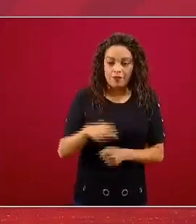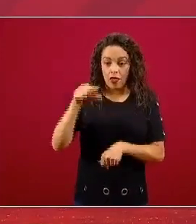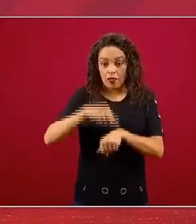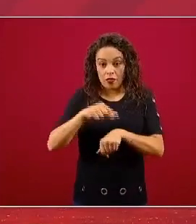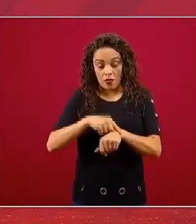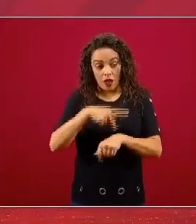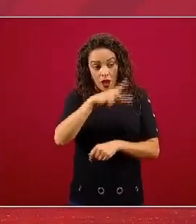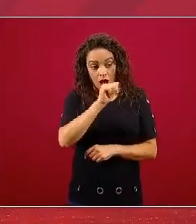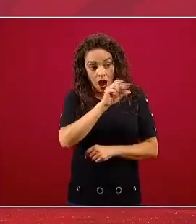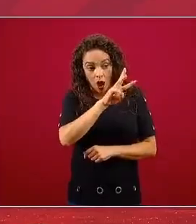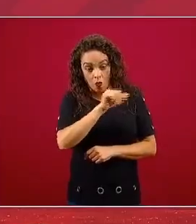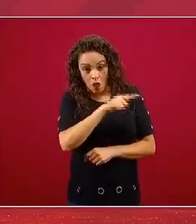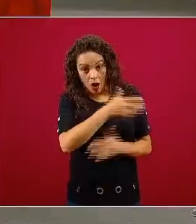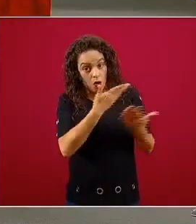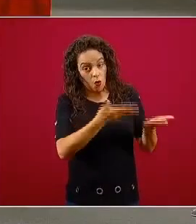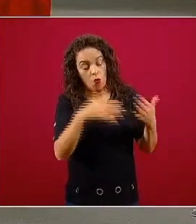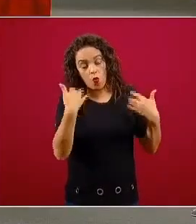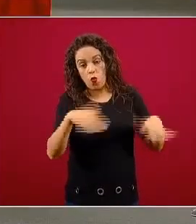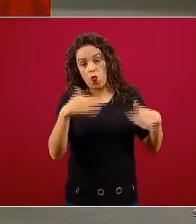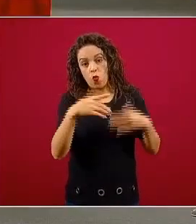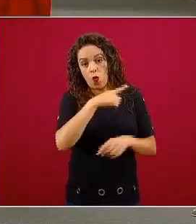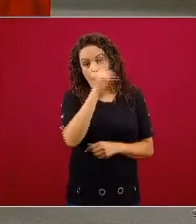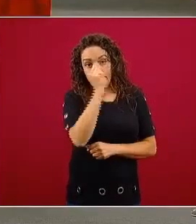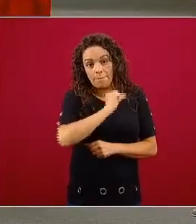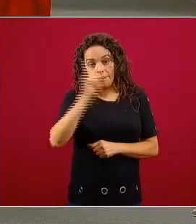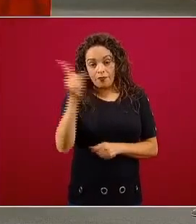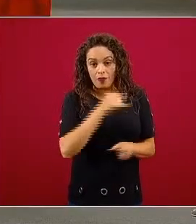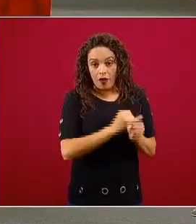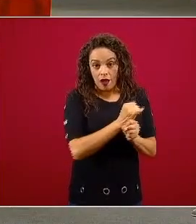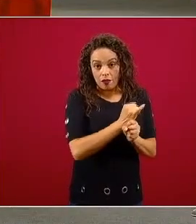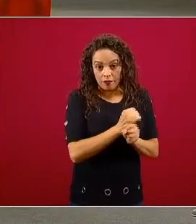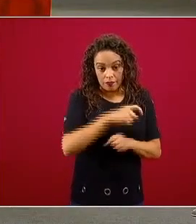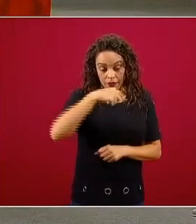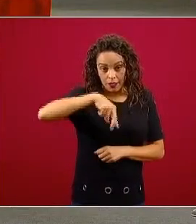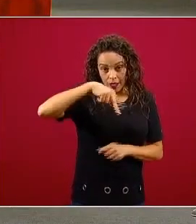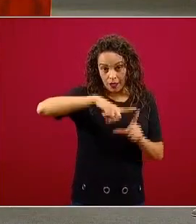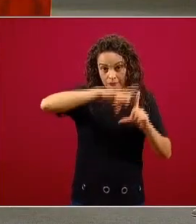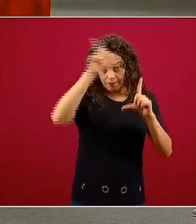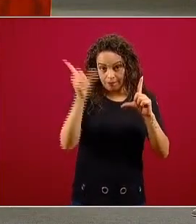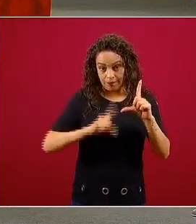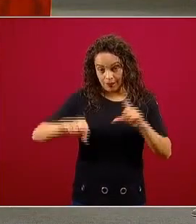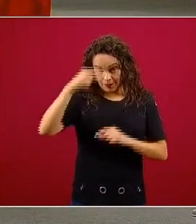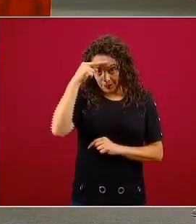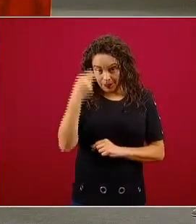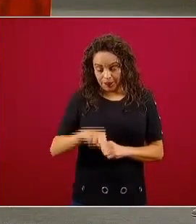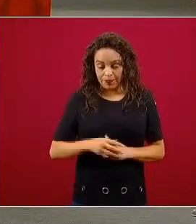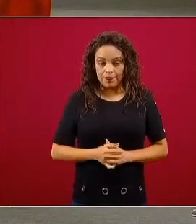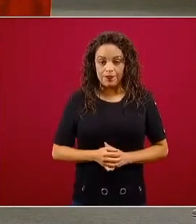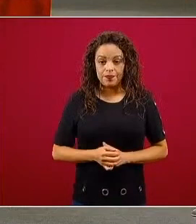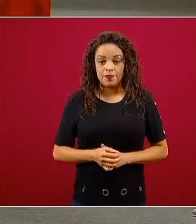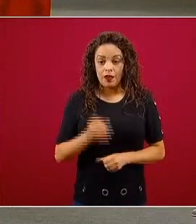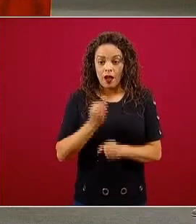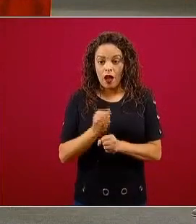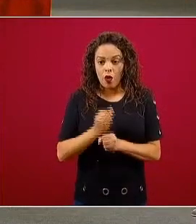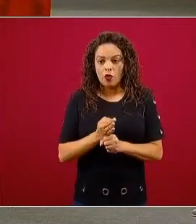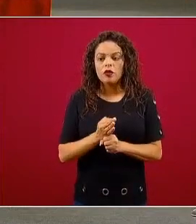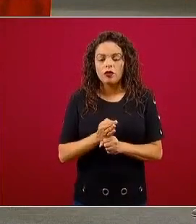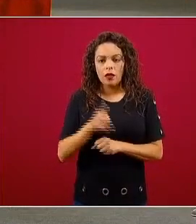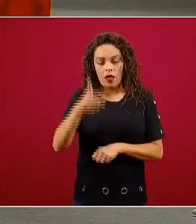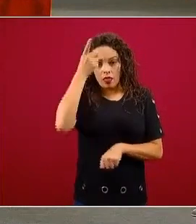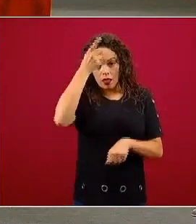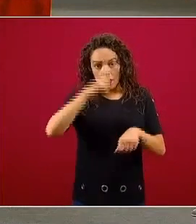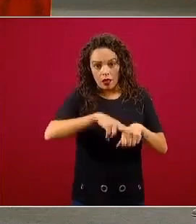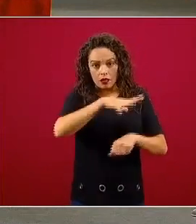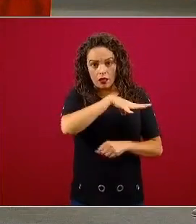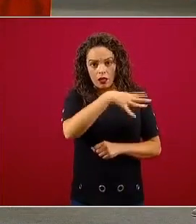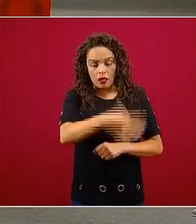un prestigioso investigador aquí en la República Mexicana. Actualmente es el director general